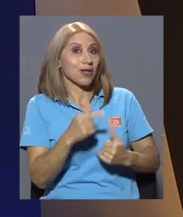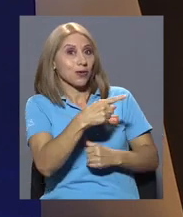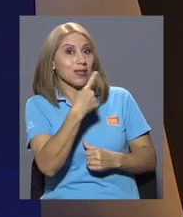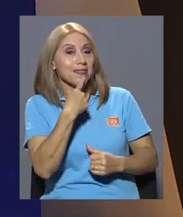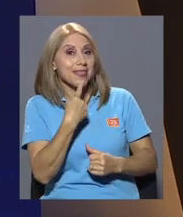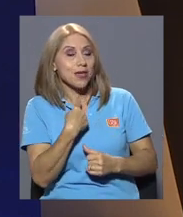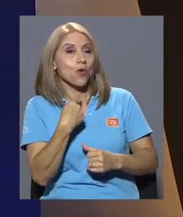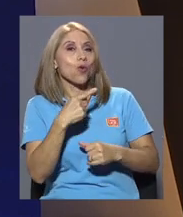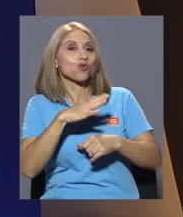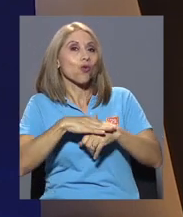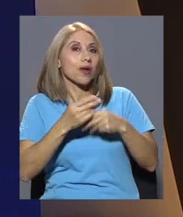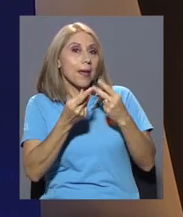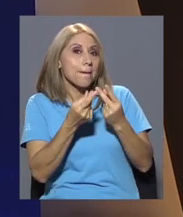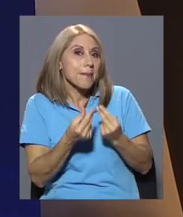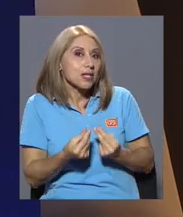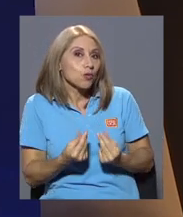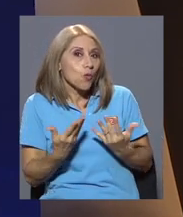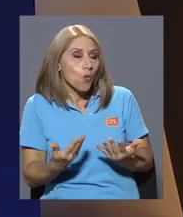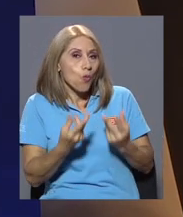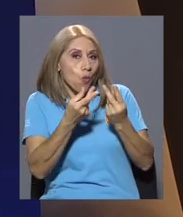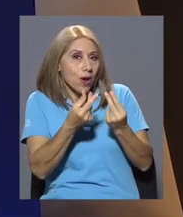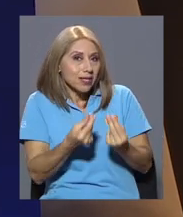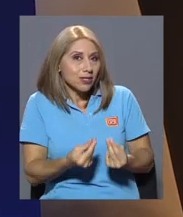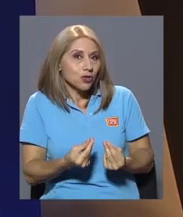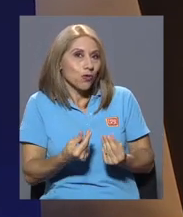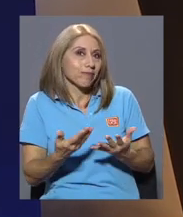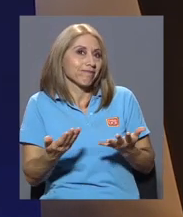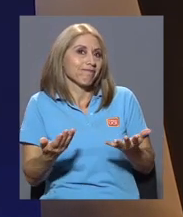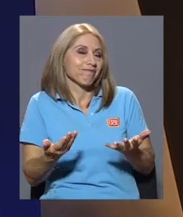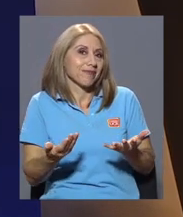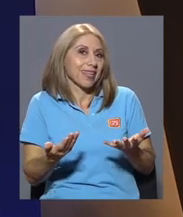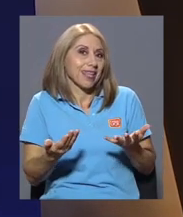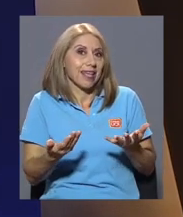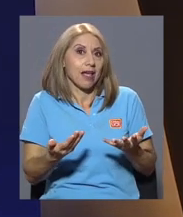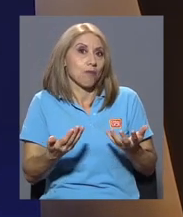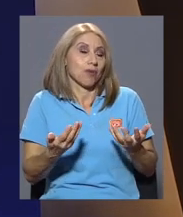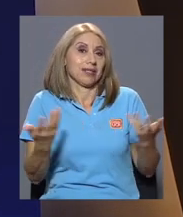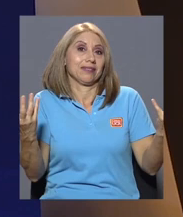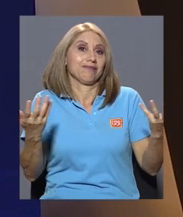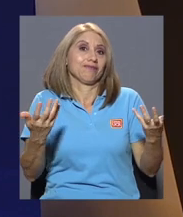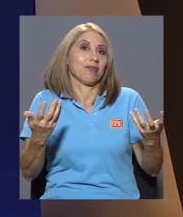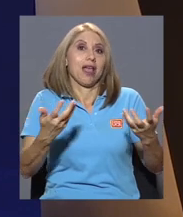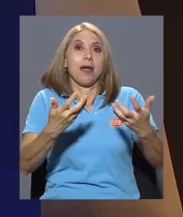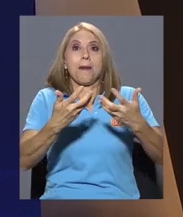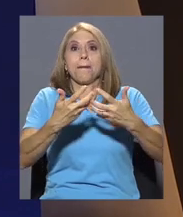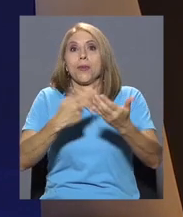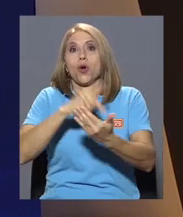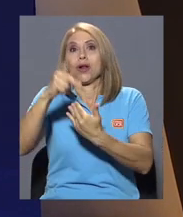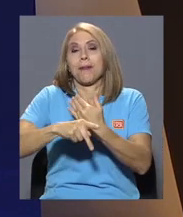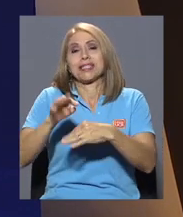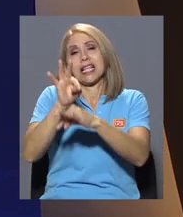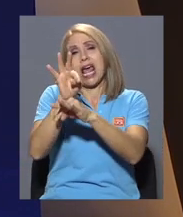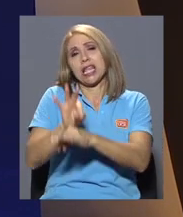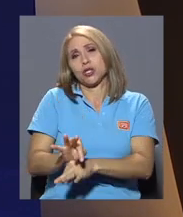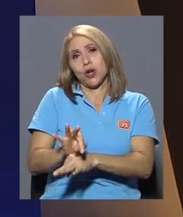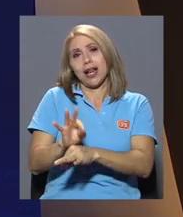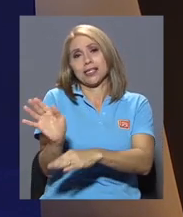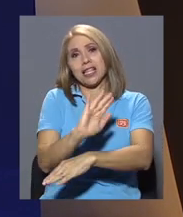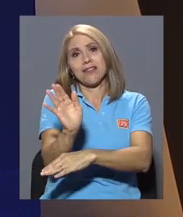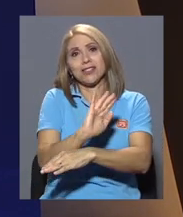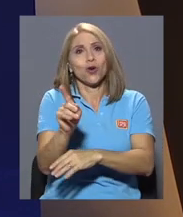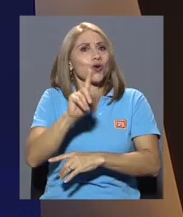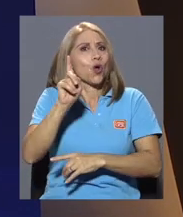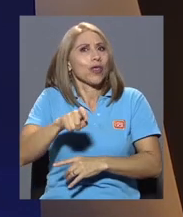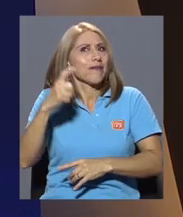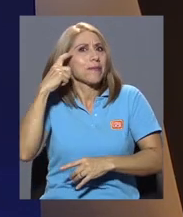y eso es algo con lo que rara vez tienen que lidiar las producciones tradicionales en televisión en tu caso